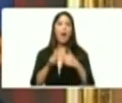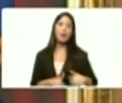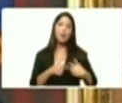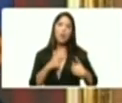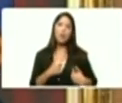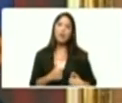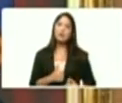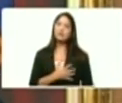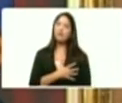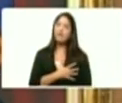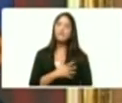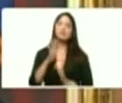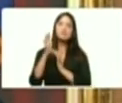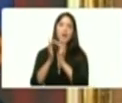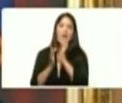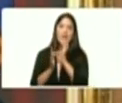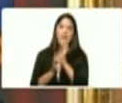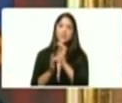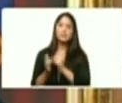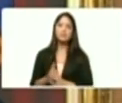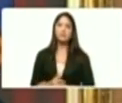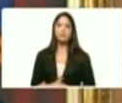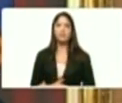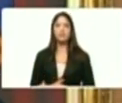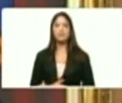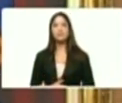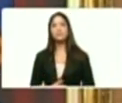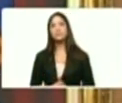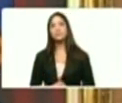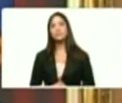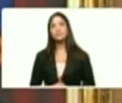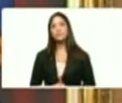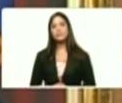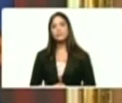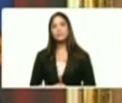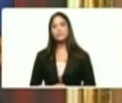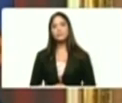Jesús, bendito sea, tremenda,